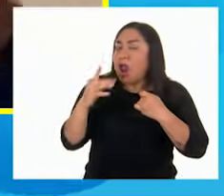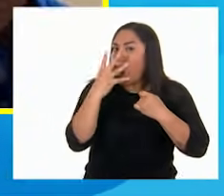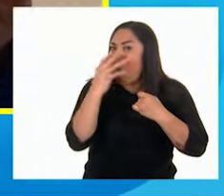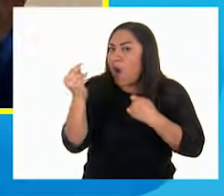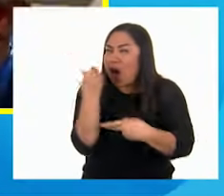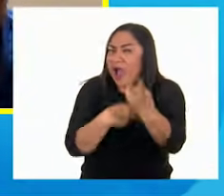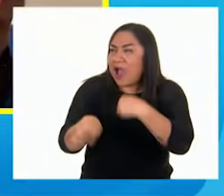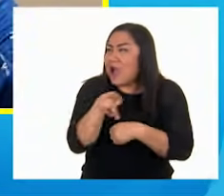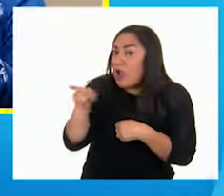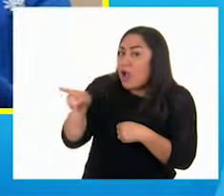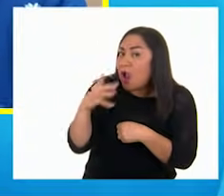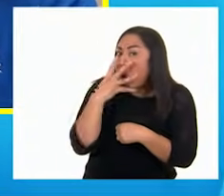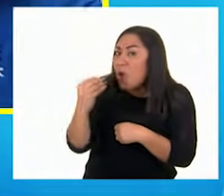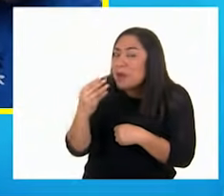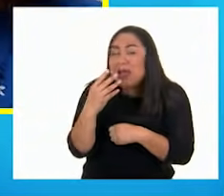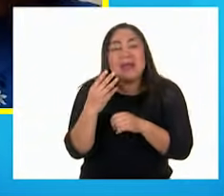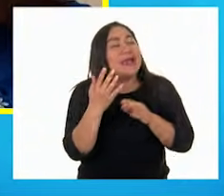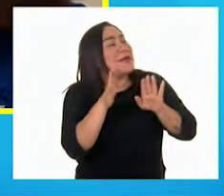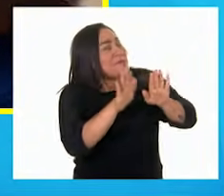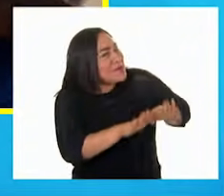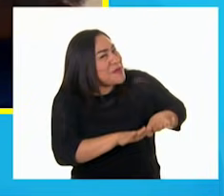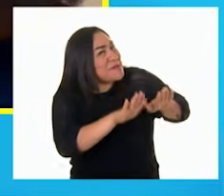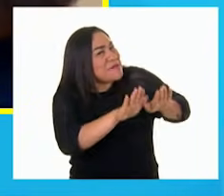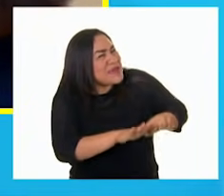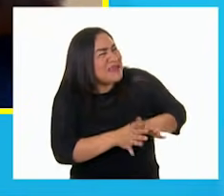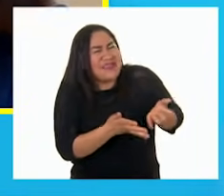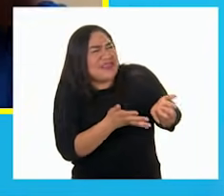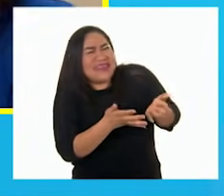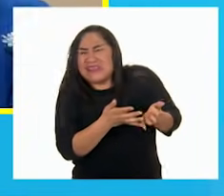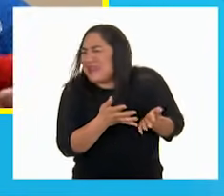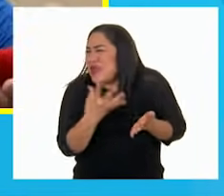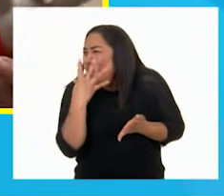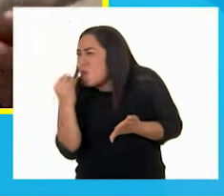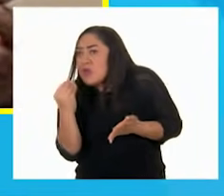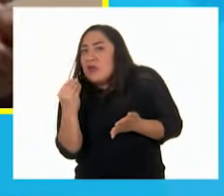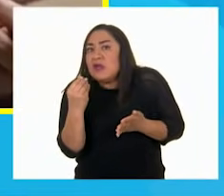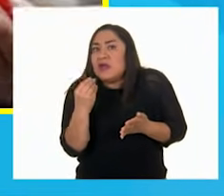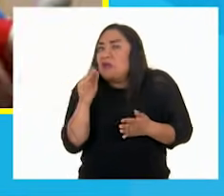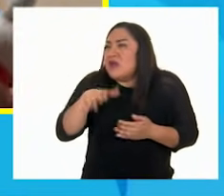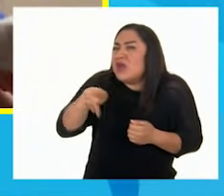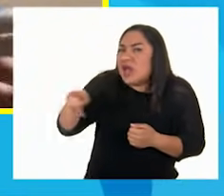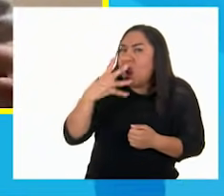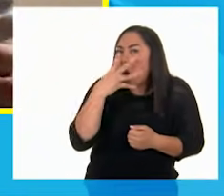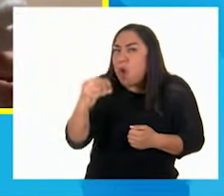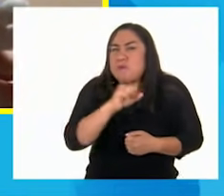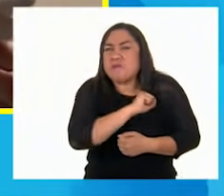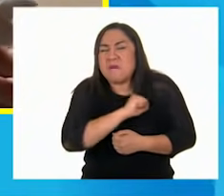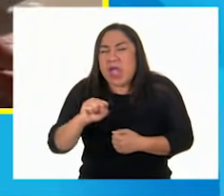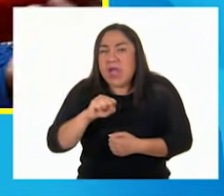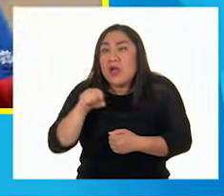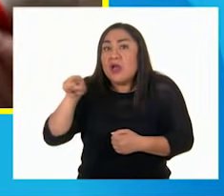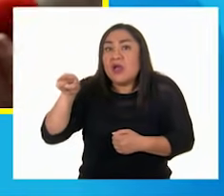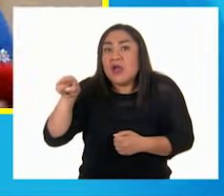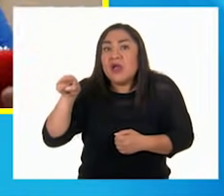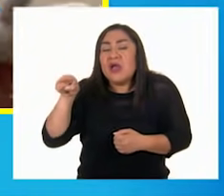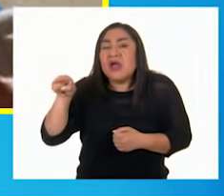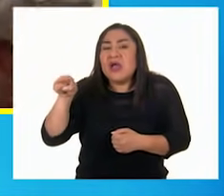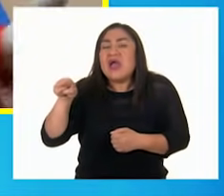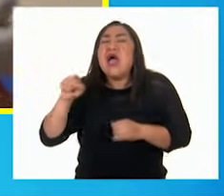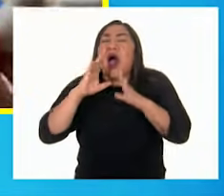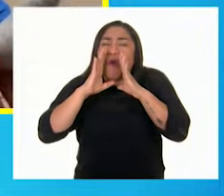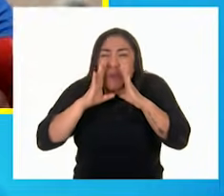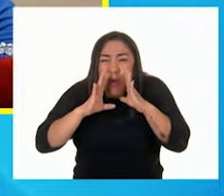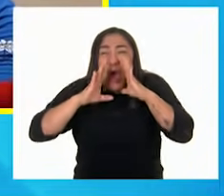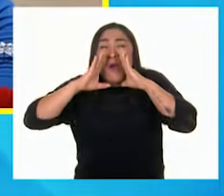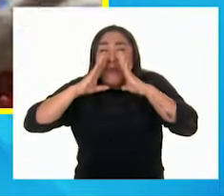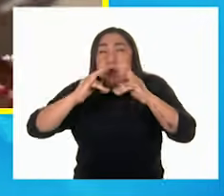lobo! Espérame, ¿cómo que ahí viene el lobo? ¿Cuál lobo? ¡Sí! ¡El lobo feroz! ¡El de soplaré y soplaré! ¡Y